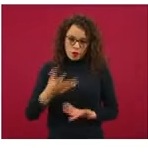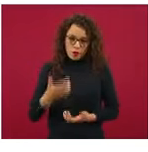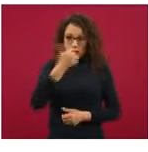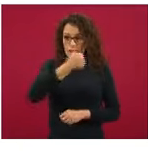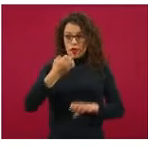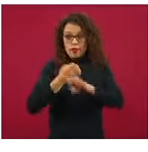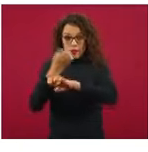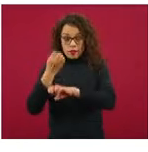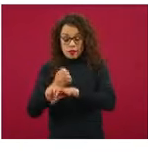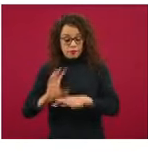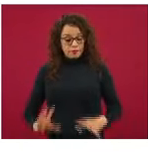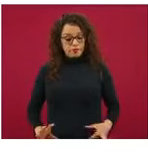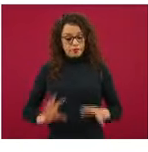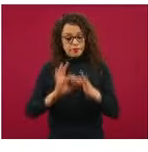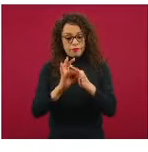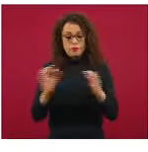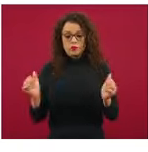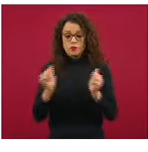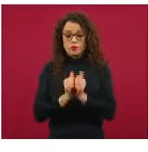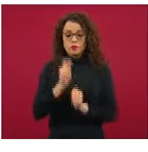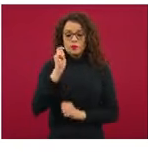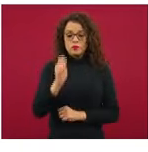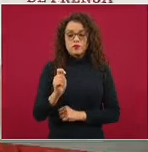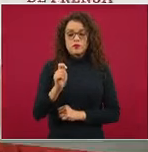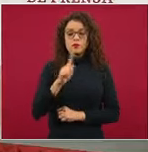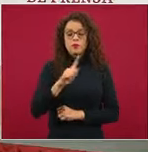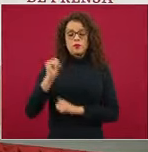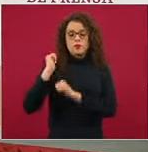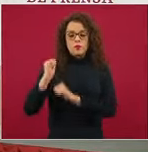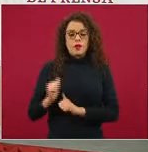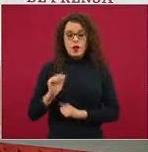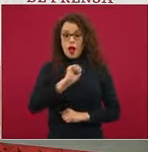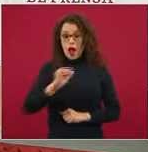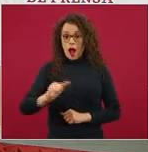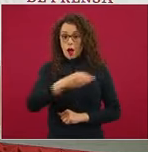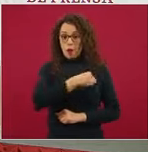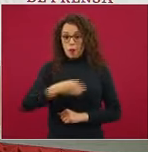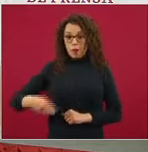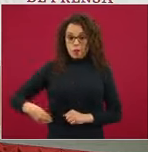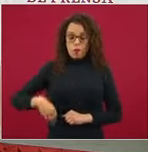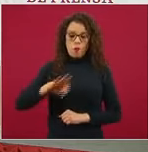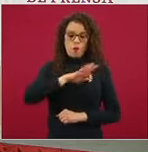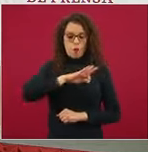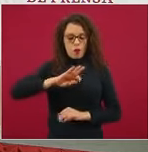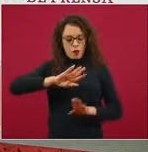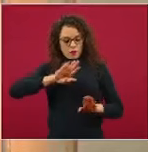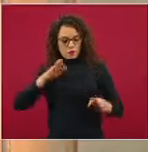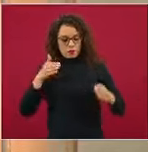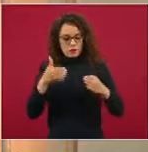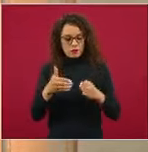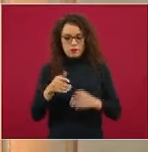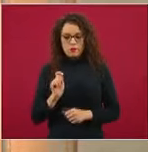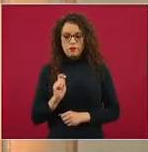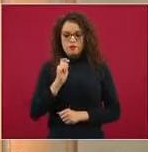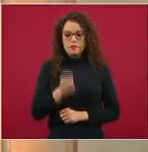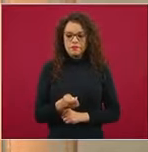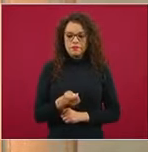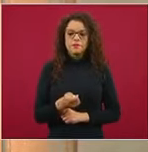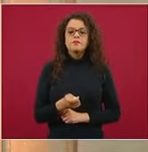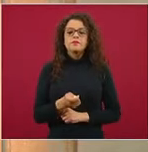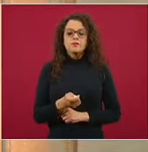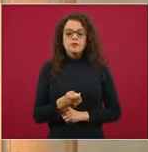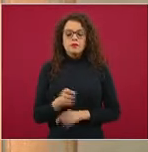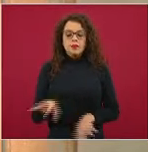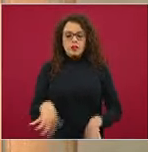en coordinación con las autoridades municipales, pueden implementar medidas específicas enfocadas a la